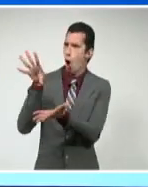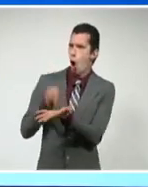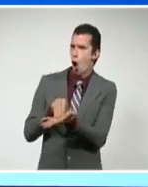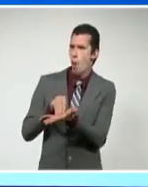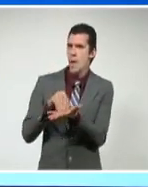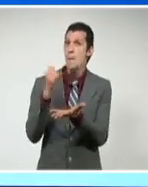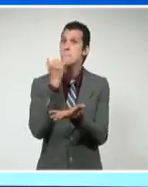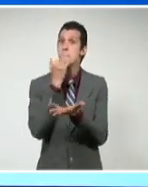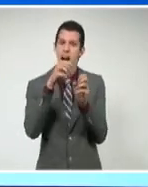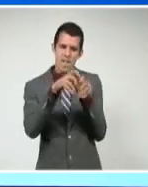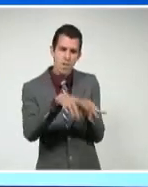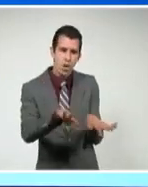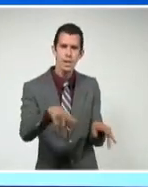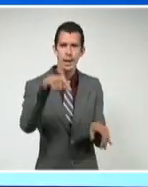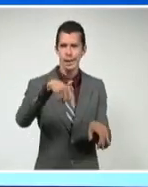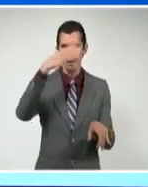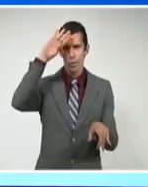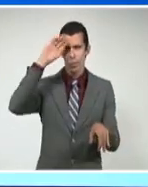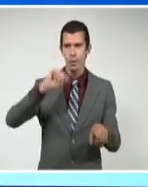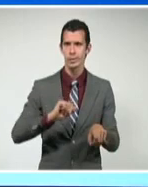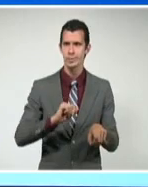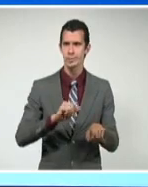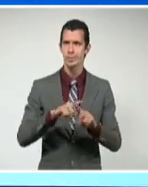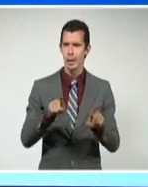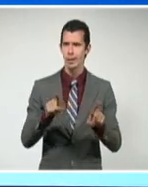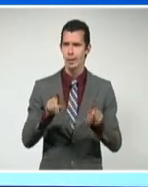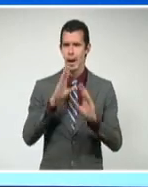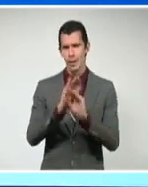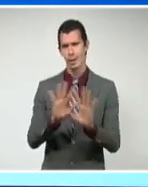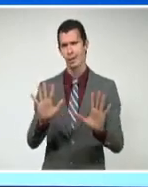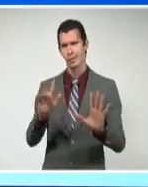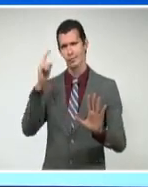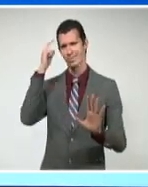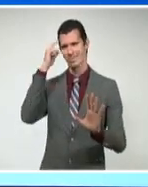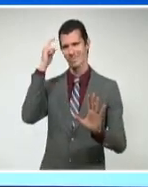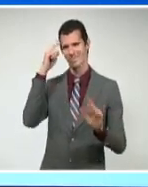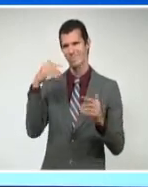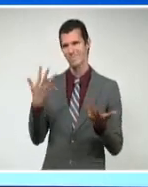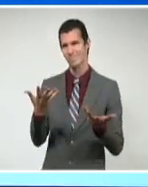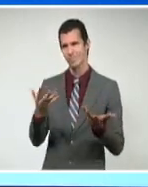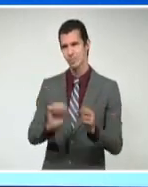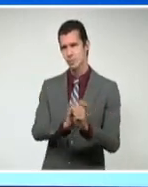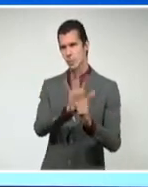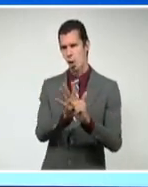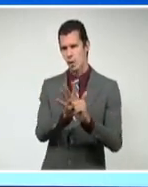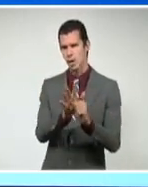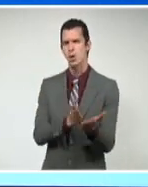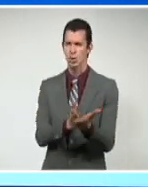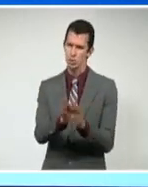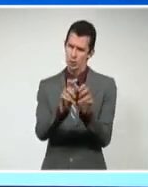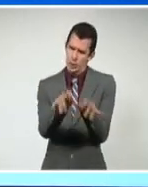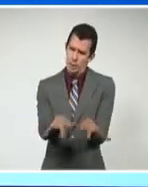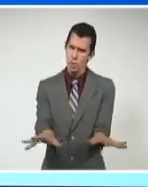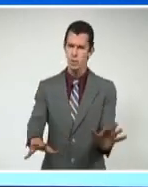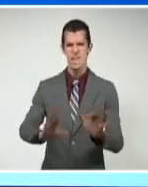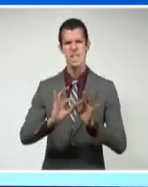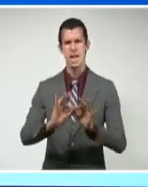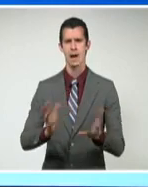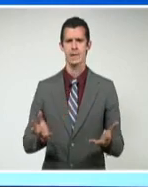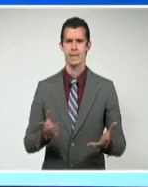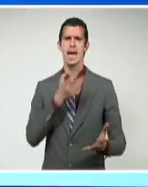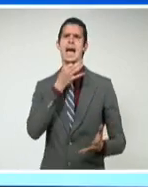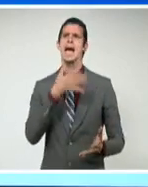COVID sigue acechando. Esa veintena de personas que están intentando convocar para mañana a la casa de